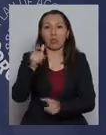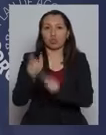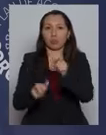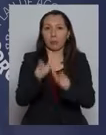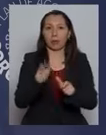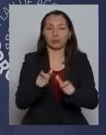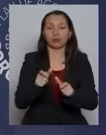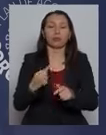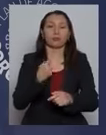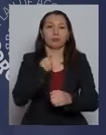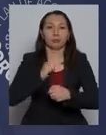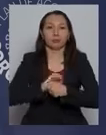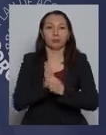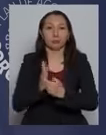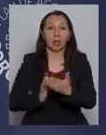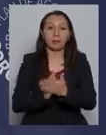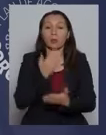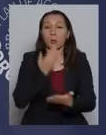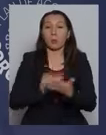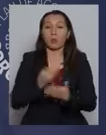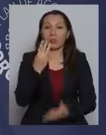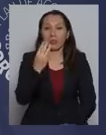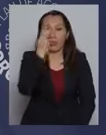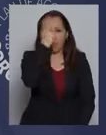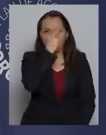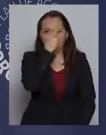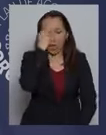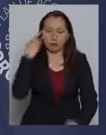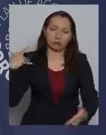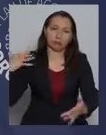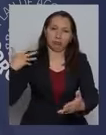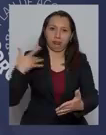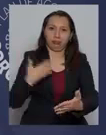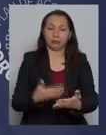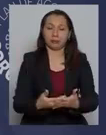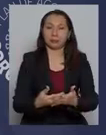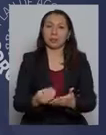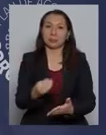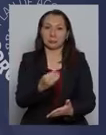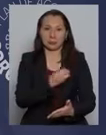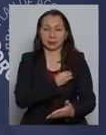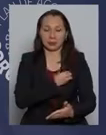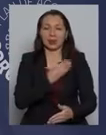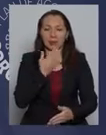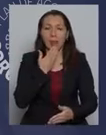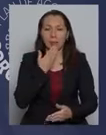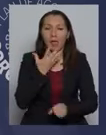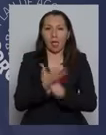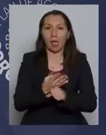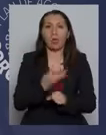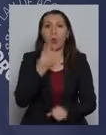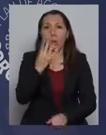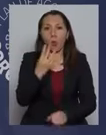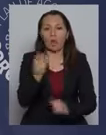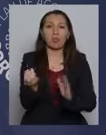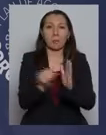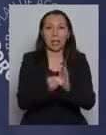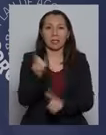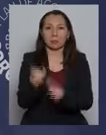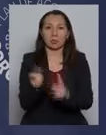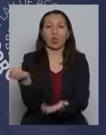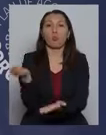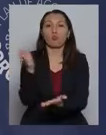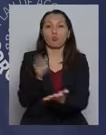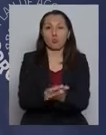casos desde el 3 de marzo. Debemos lamentar, hay cuatro nuevos